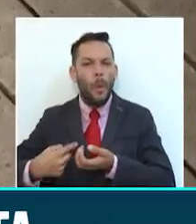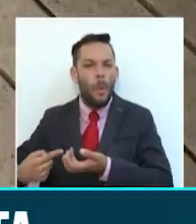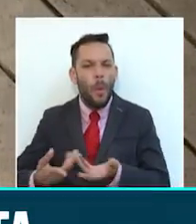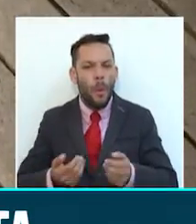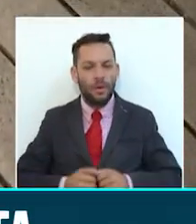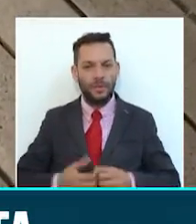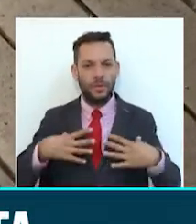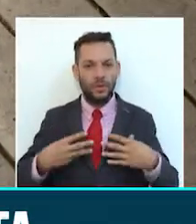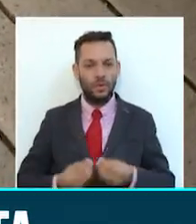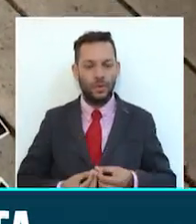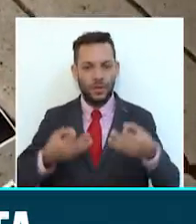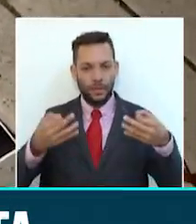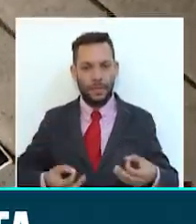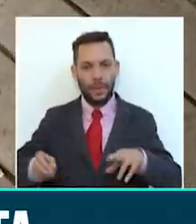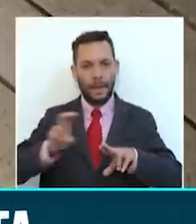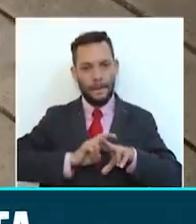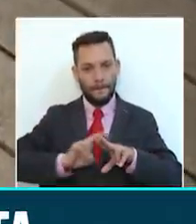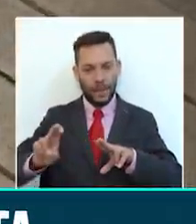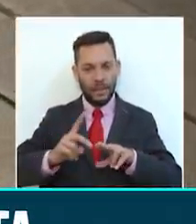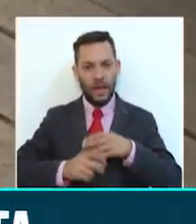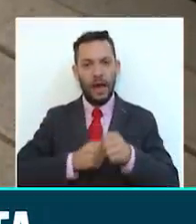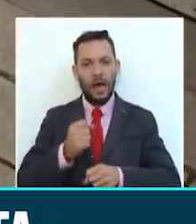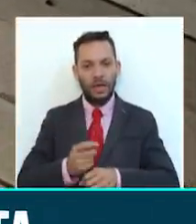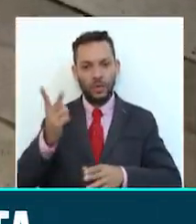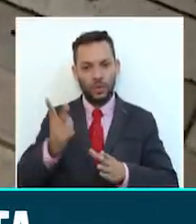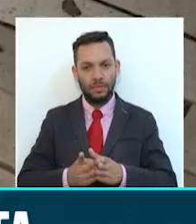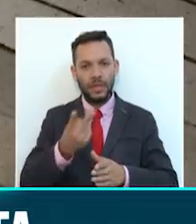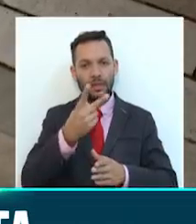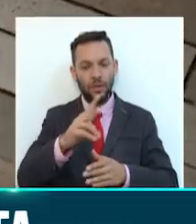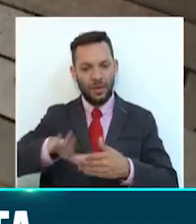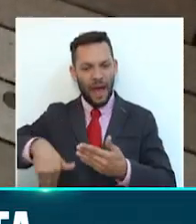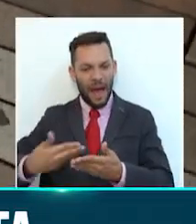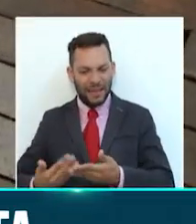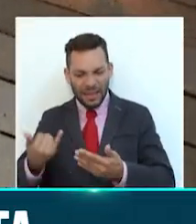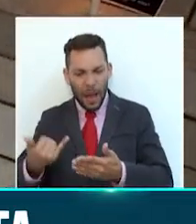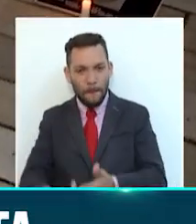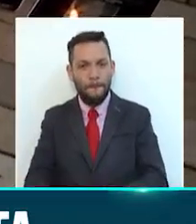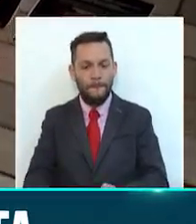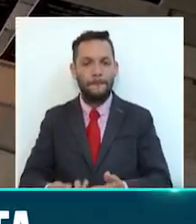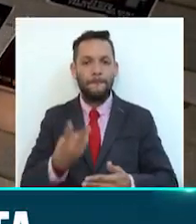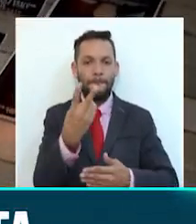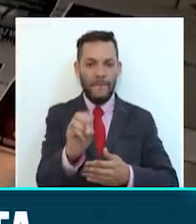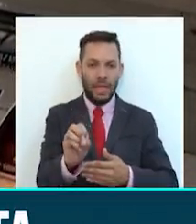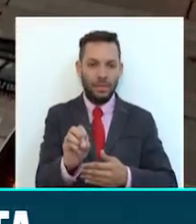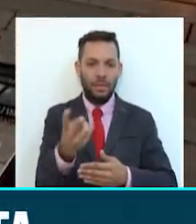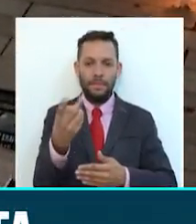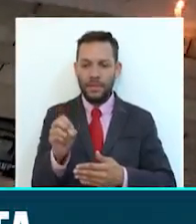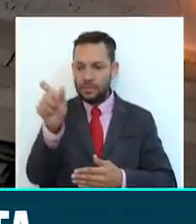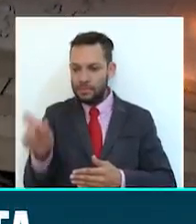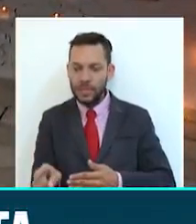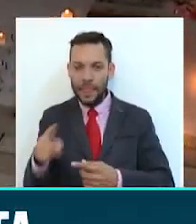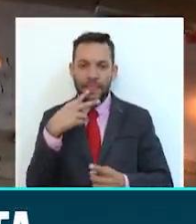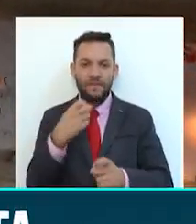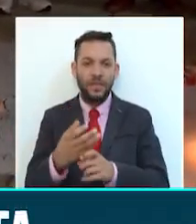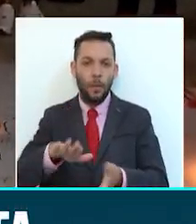Manizales, a partir del año 2012 y hasta la fecha, contamos 20 casos de feminicidio, de